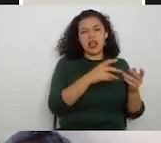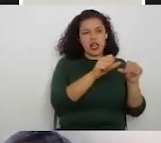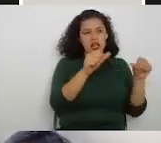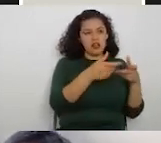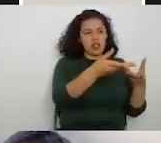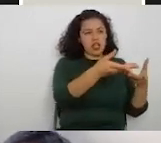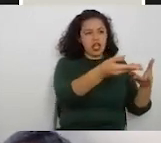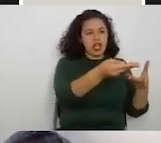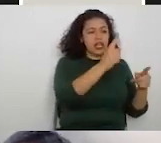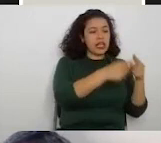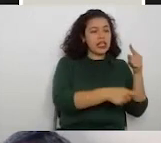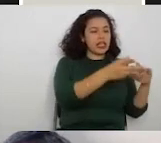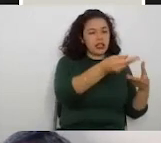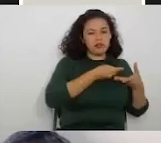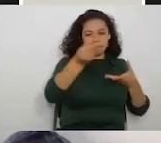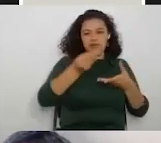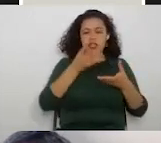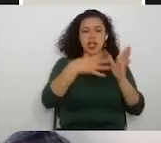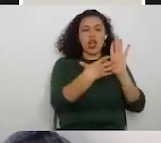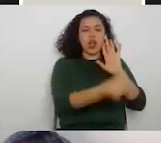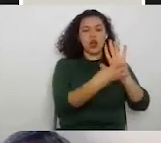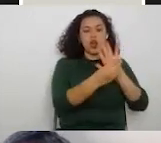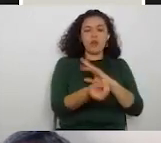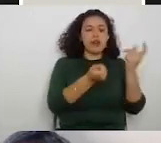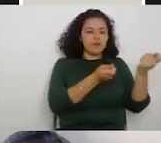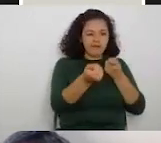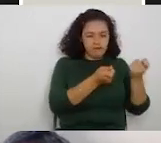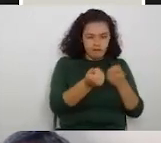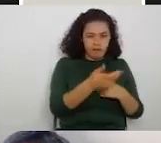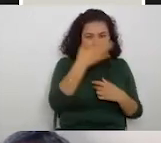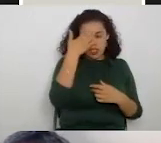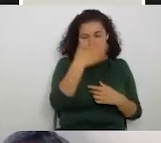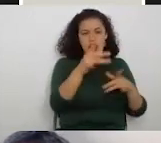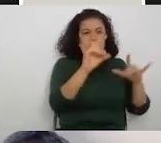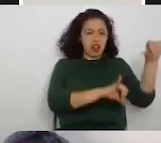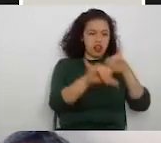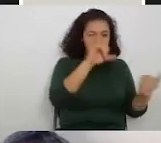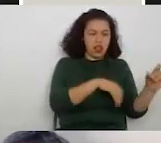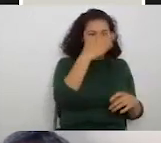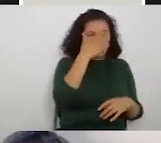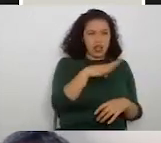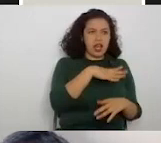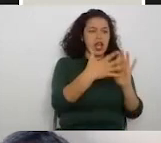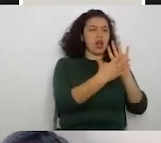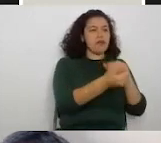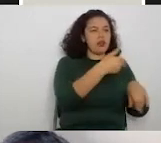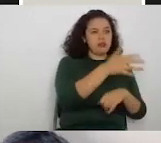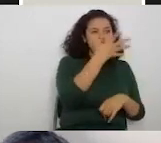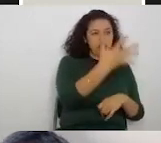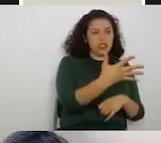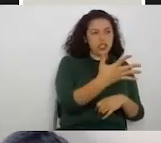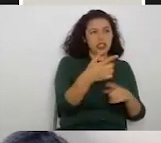eso hablábamos de copias controladas. Entonces sabemos que al laboratorio se le dio la copia número 5 y al